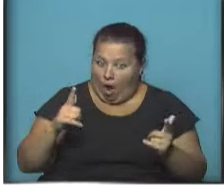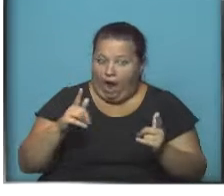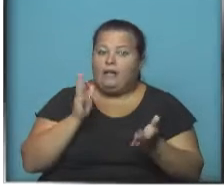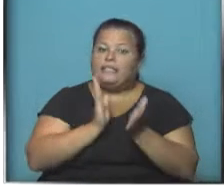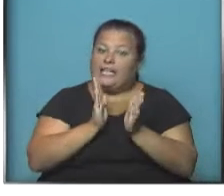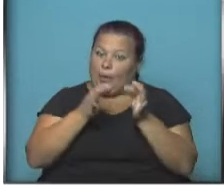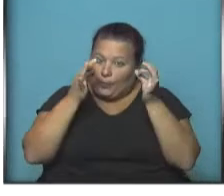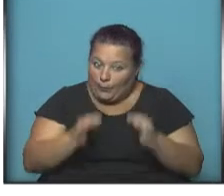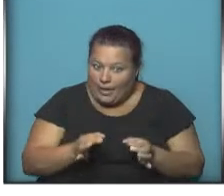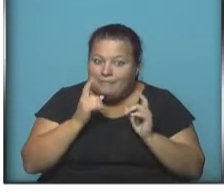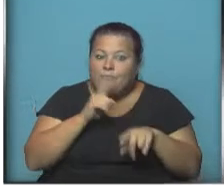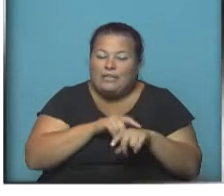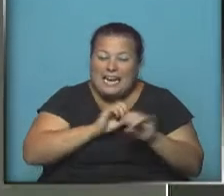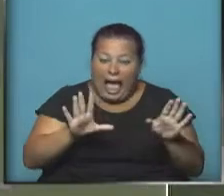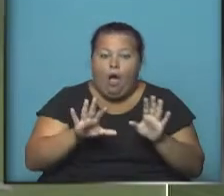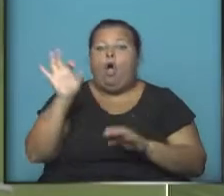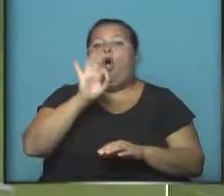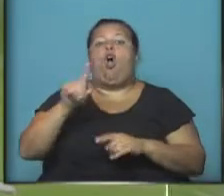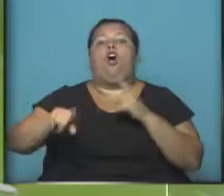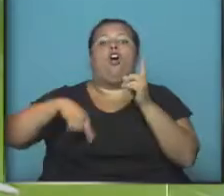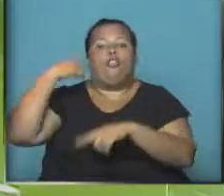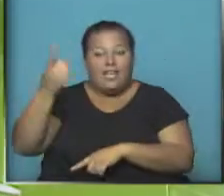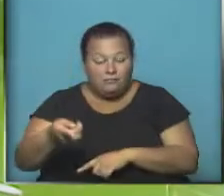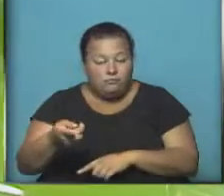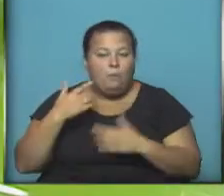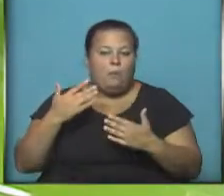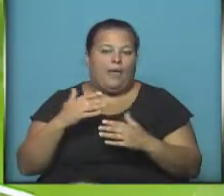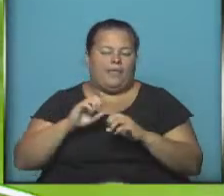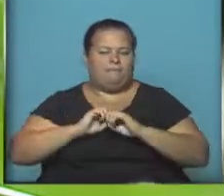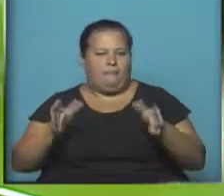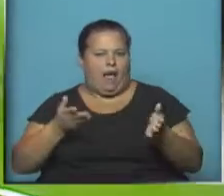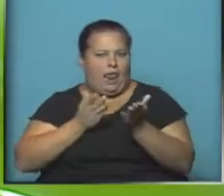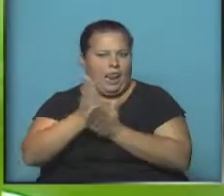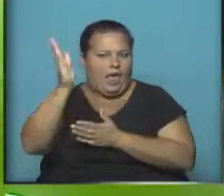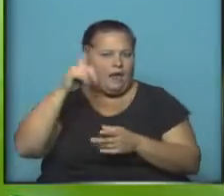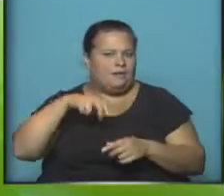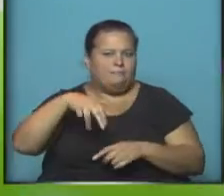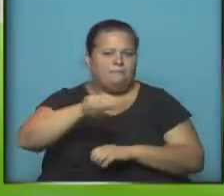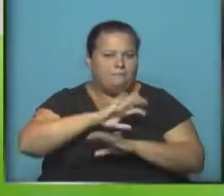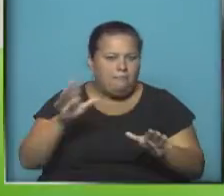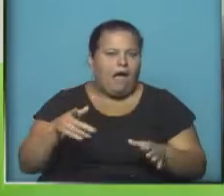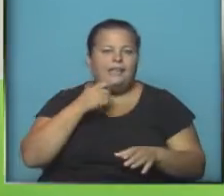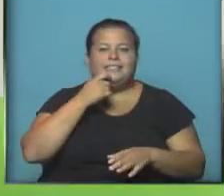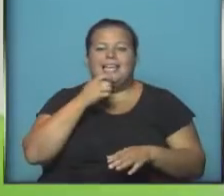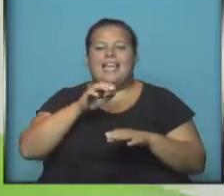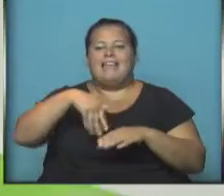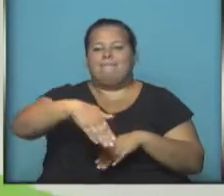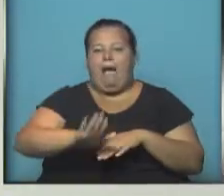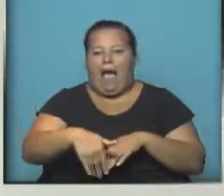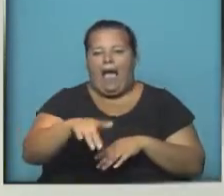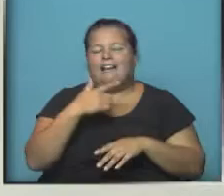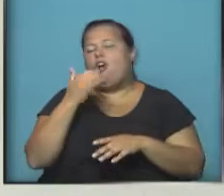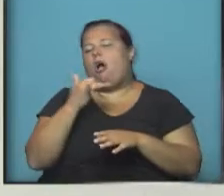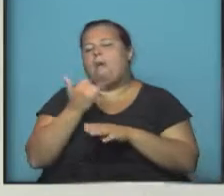tratado en el momento agudo, o que después tenga una inestabilidad crónica de tobillo y que a movimientos de